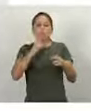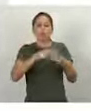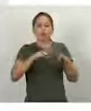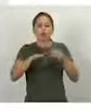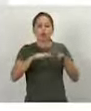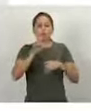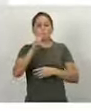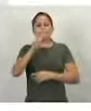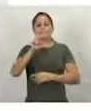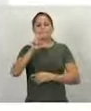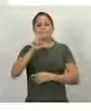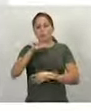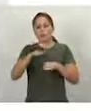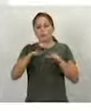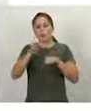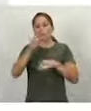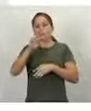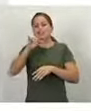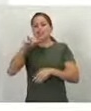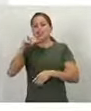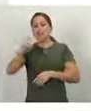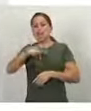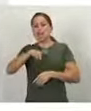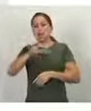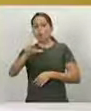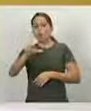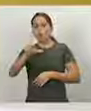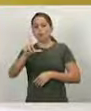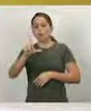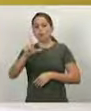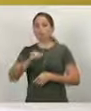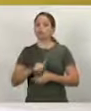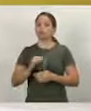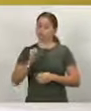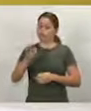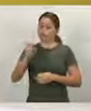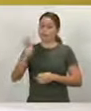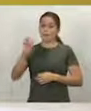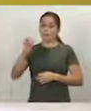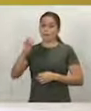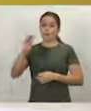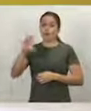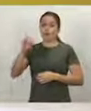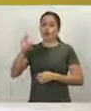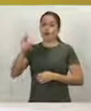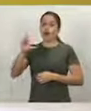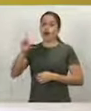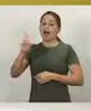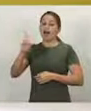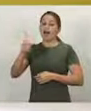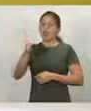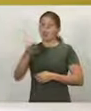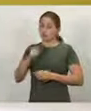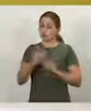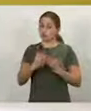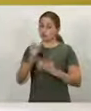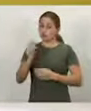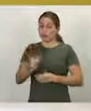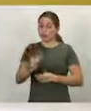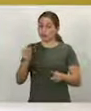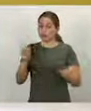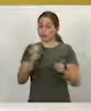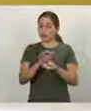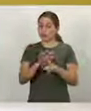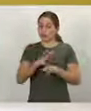Movimiento 26 de Julio. El Moncada Mis Estudiantes comenzaba a dar sus primeros